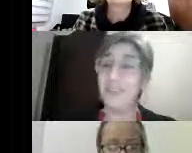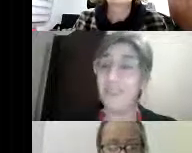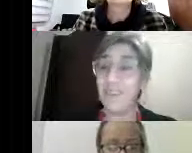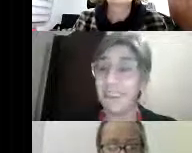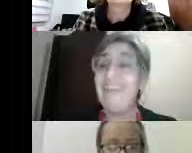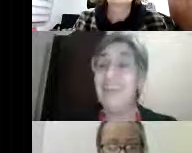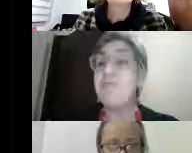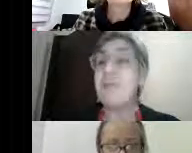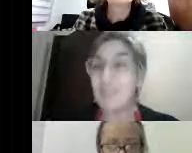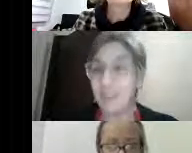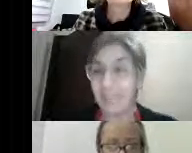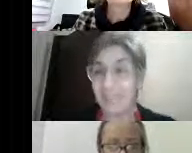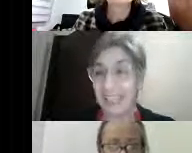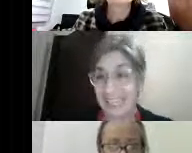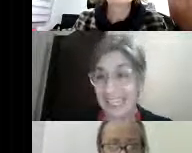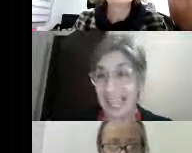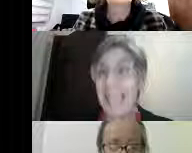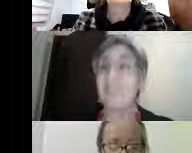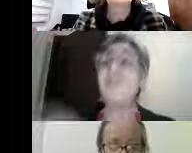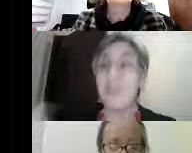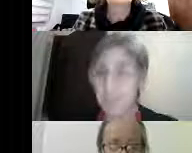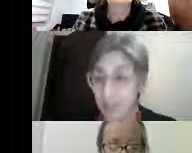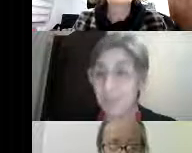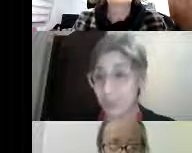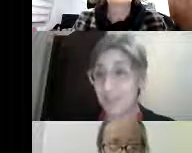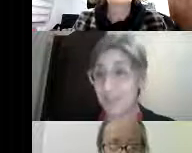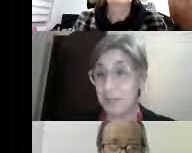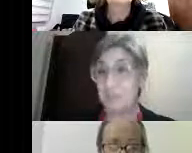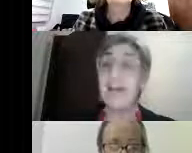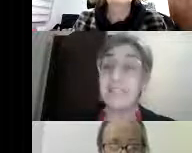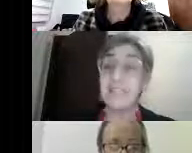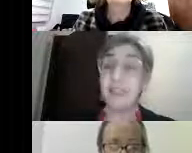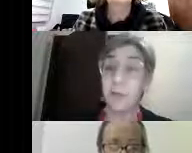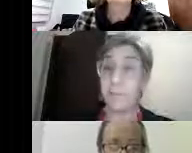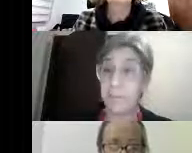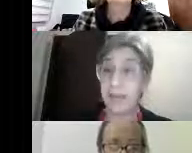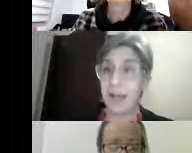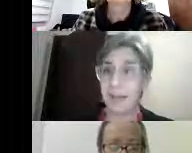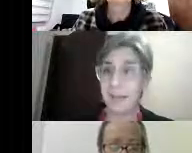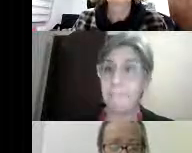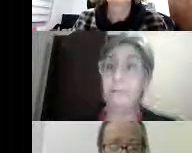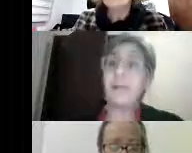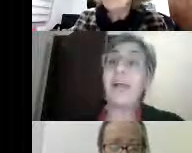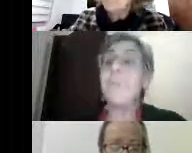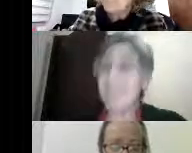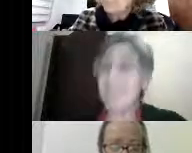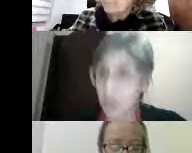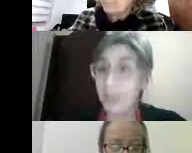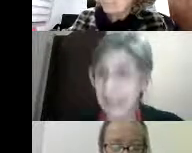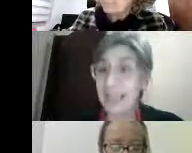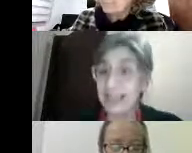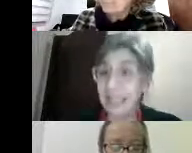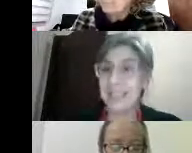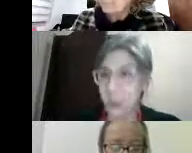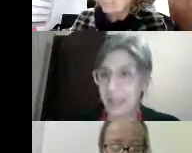con el condón es porque justamente lo que les decía, como en los métodos anticonceptivos, a veces está bueno combinar, porque la